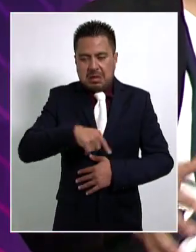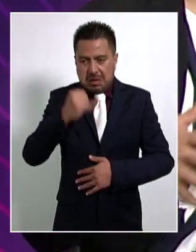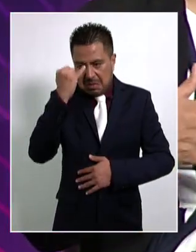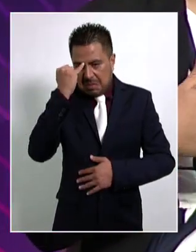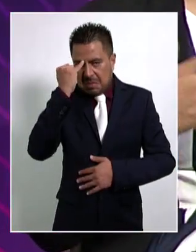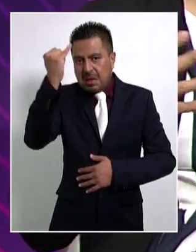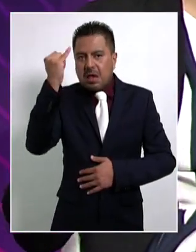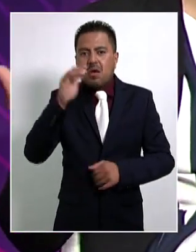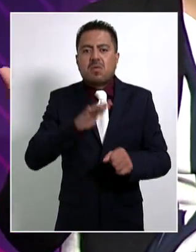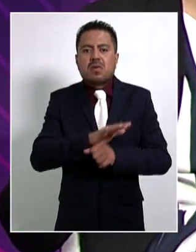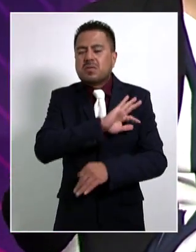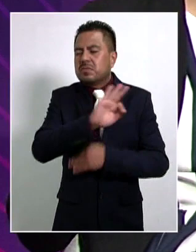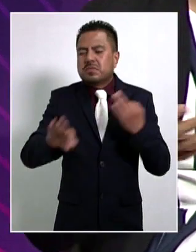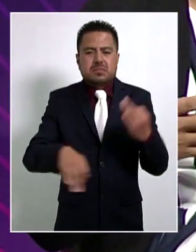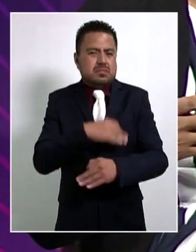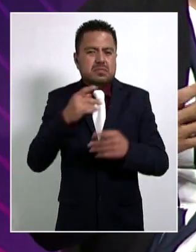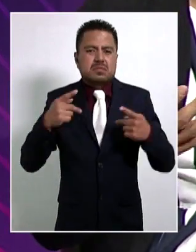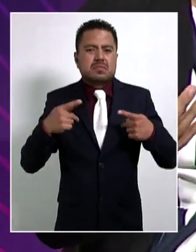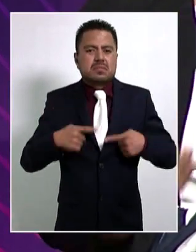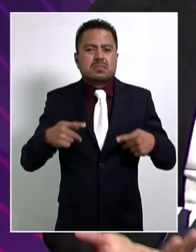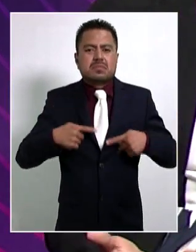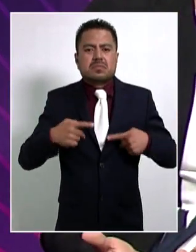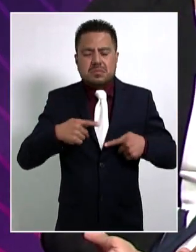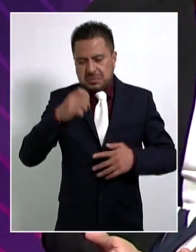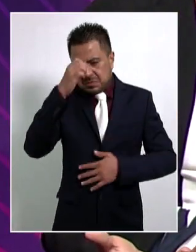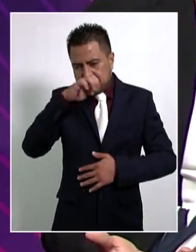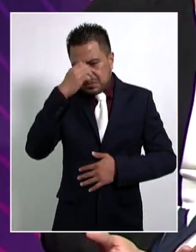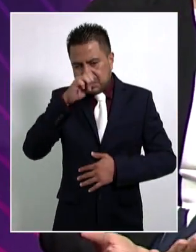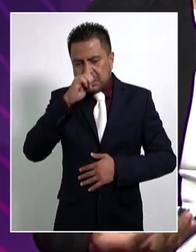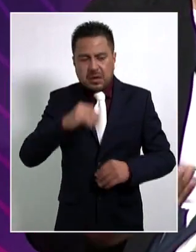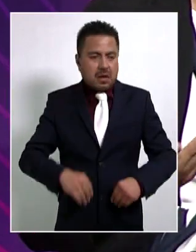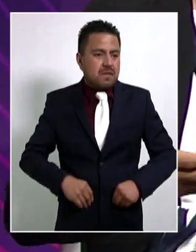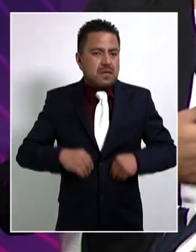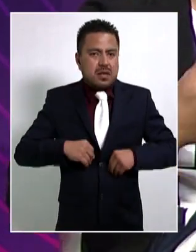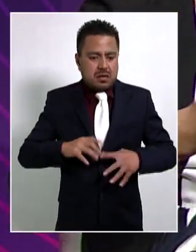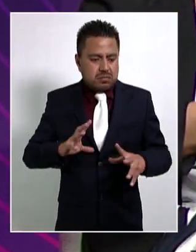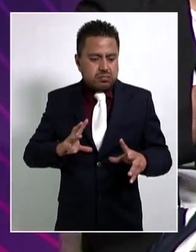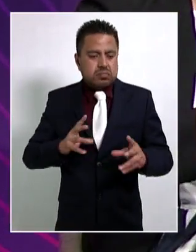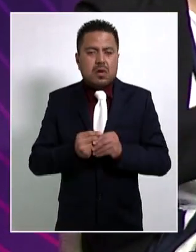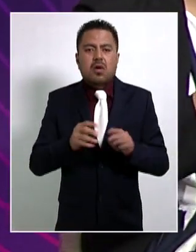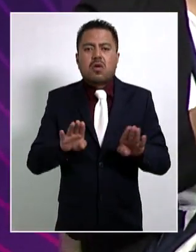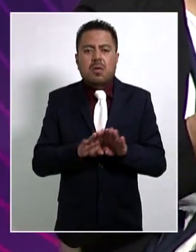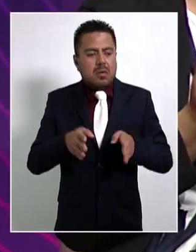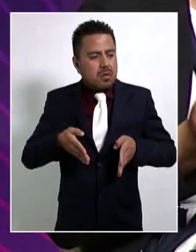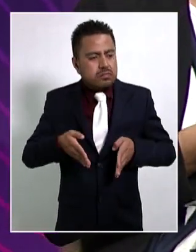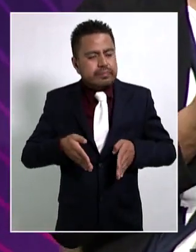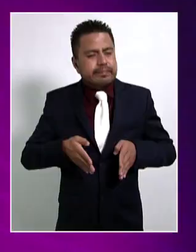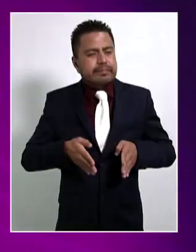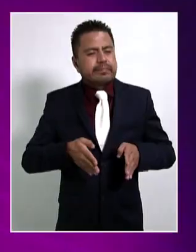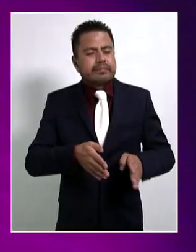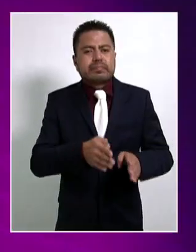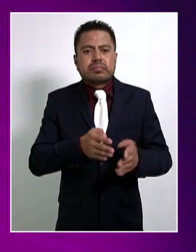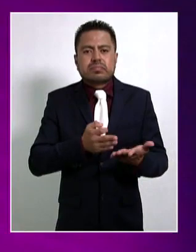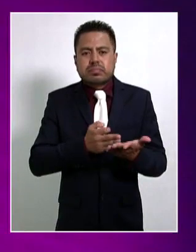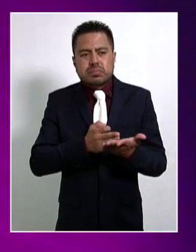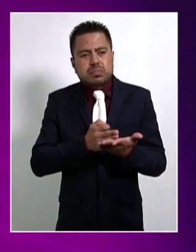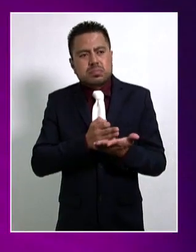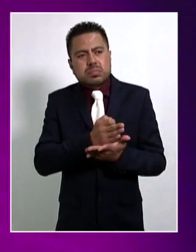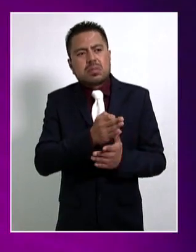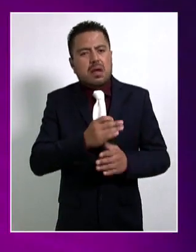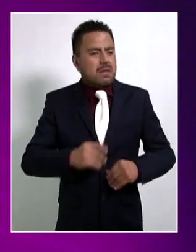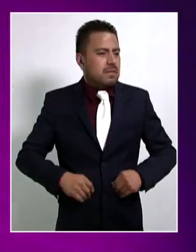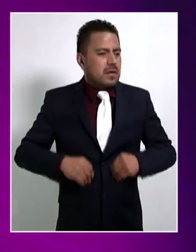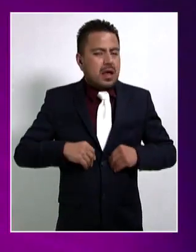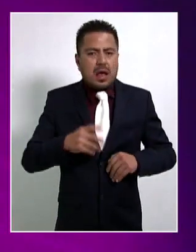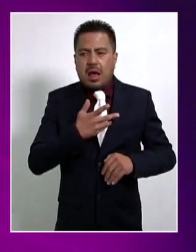Imaginemos a todos y todas nuestra experiencia de vida como tal vez un caminito que vamos un poco, que está